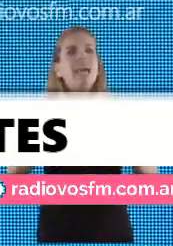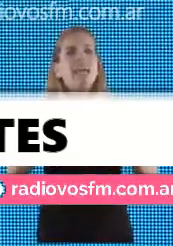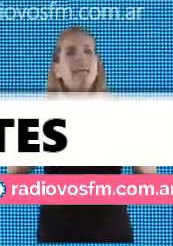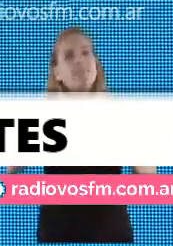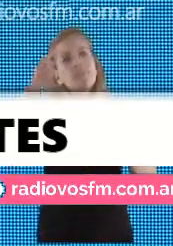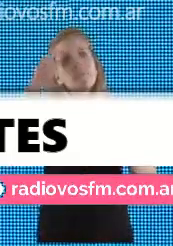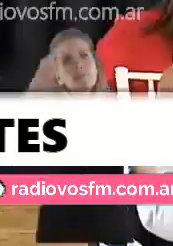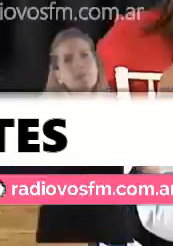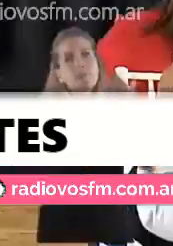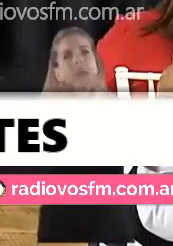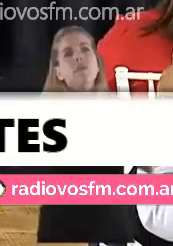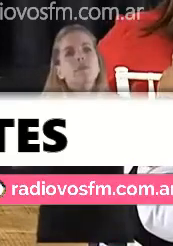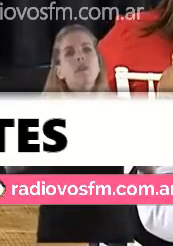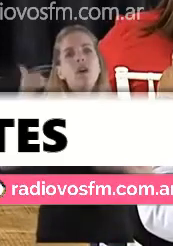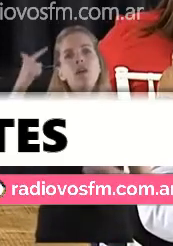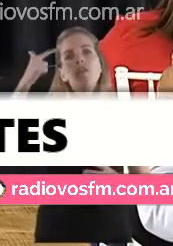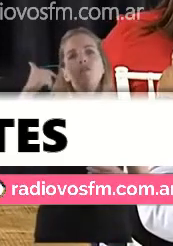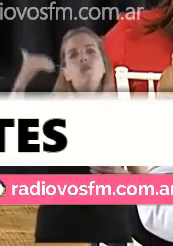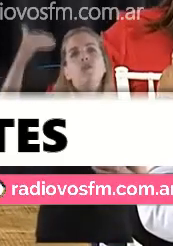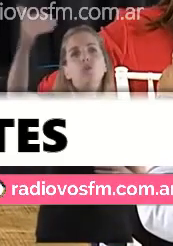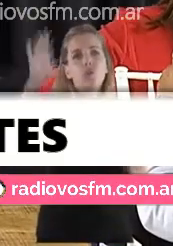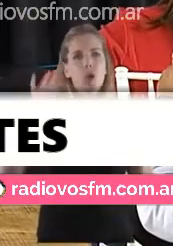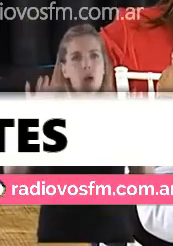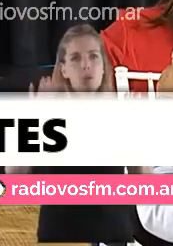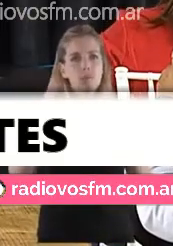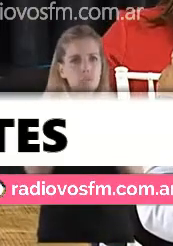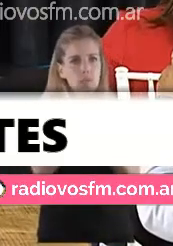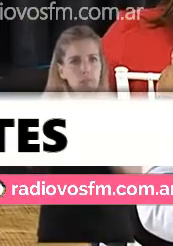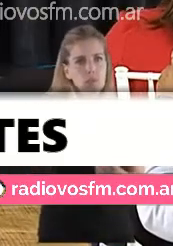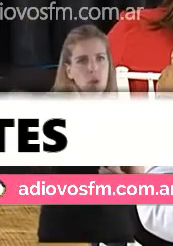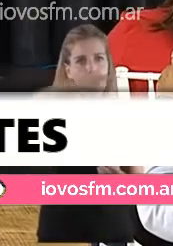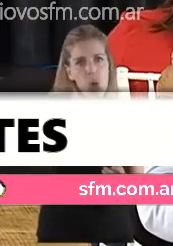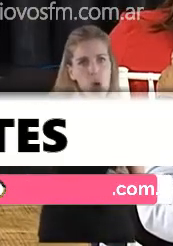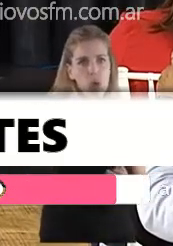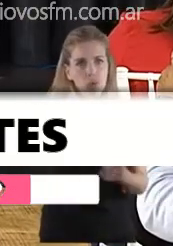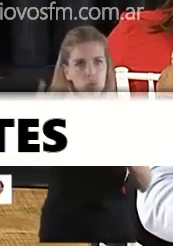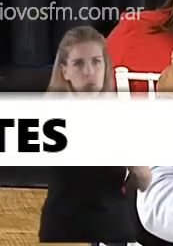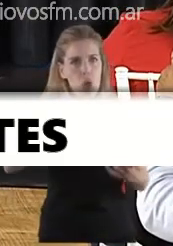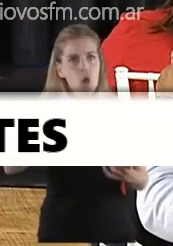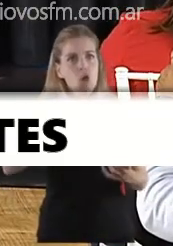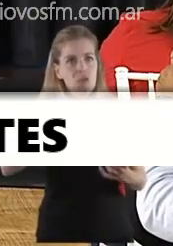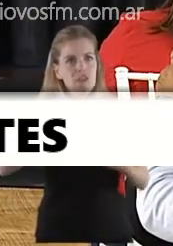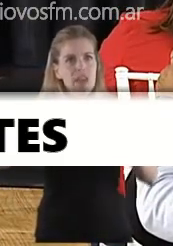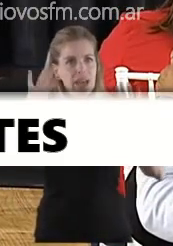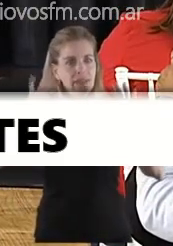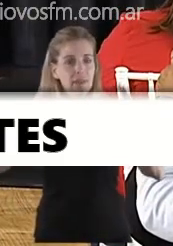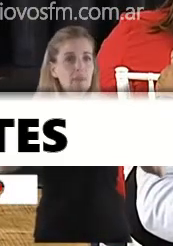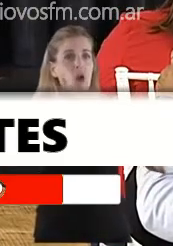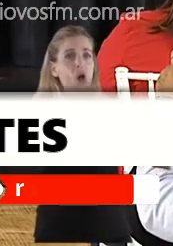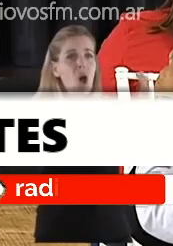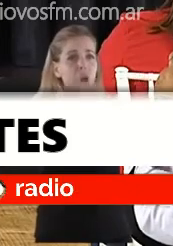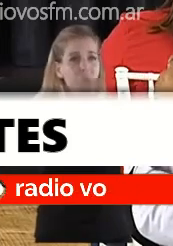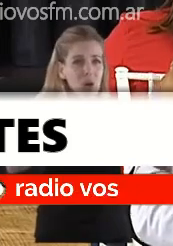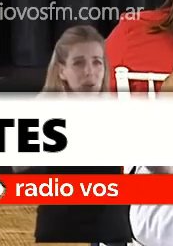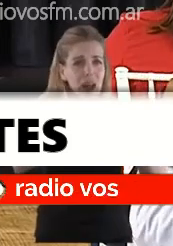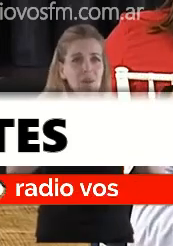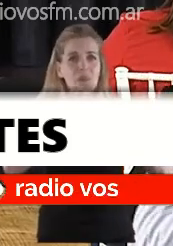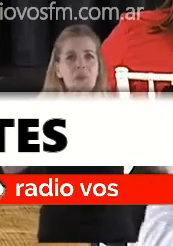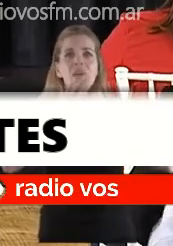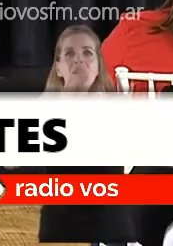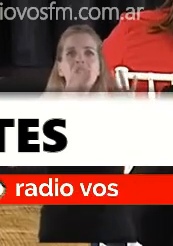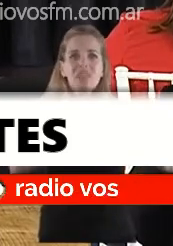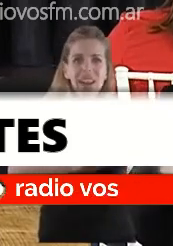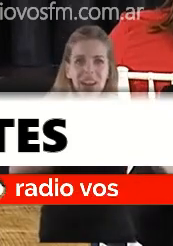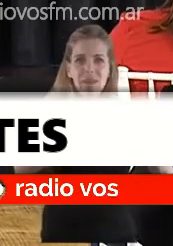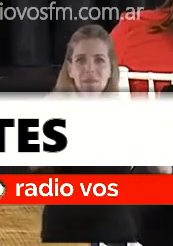futuro y tenga confianza porque no se va a detener ninguna obra en la que estamos haciendo y vamos